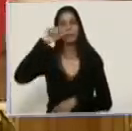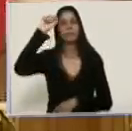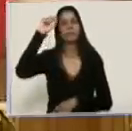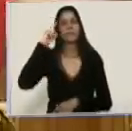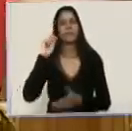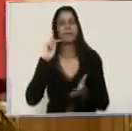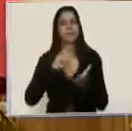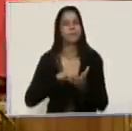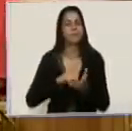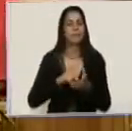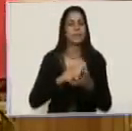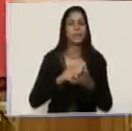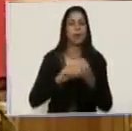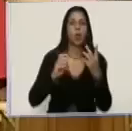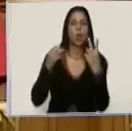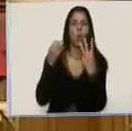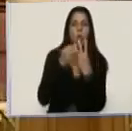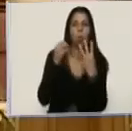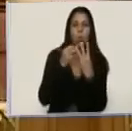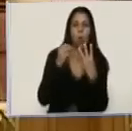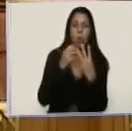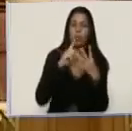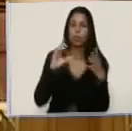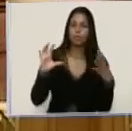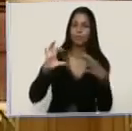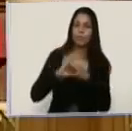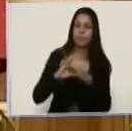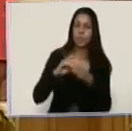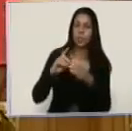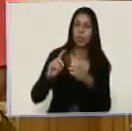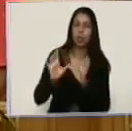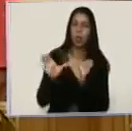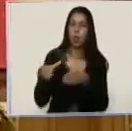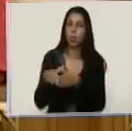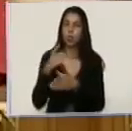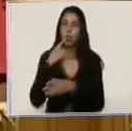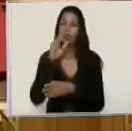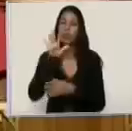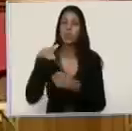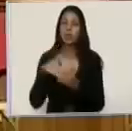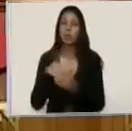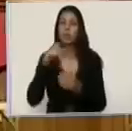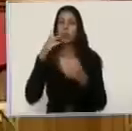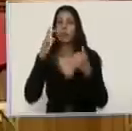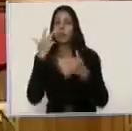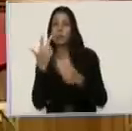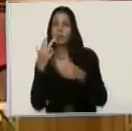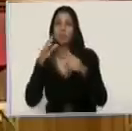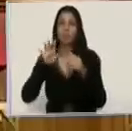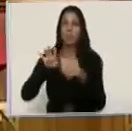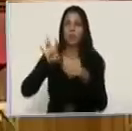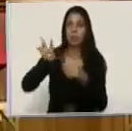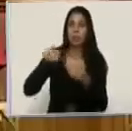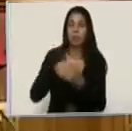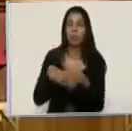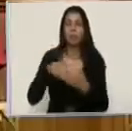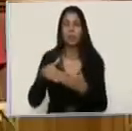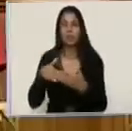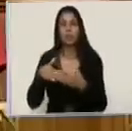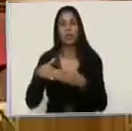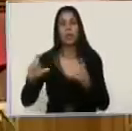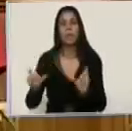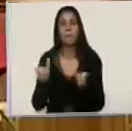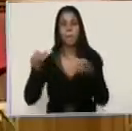ata el Petro con Campo 1 de Bloque Ayacucho, que son 5.342 millones de